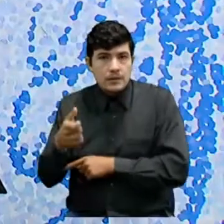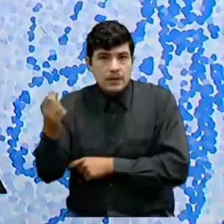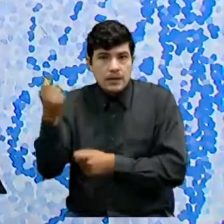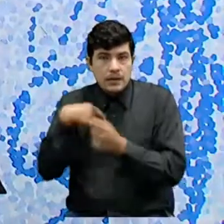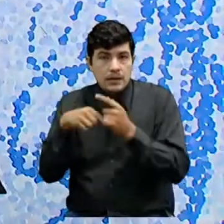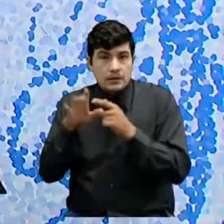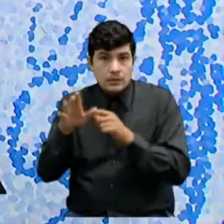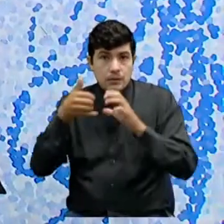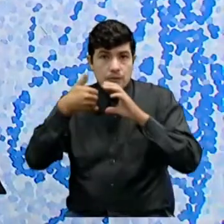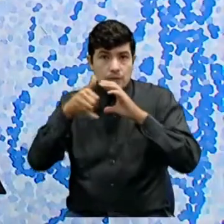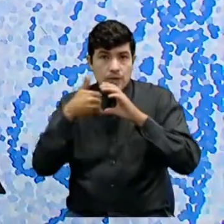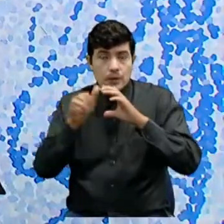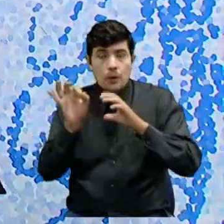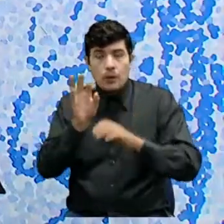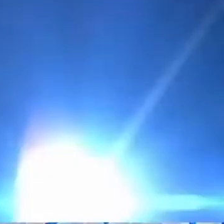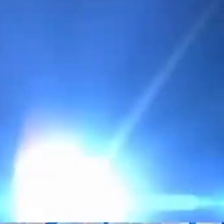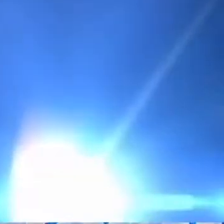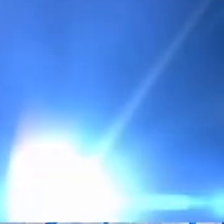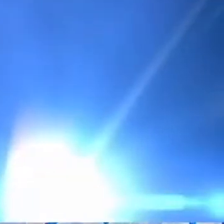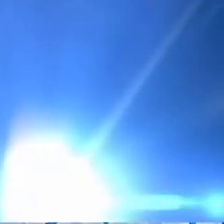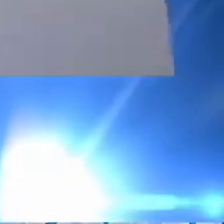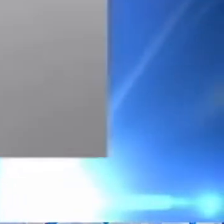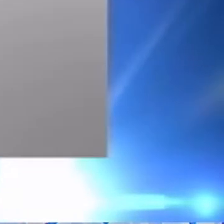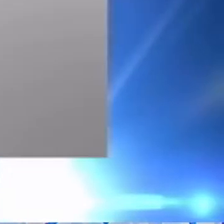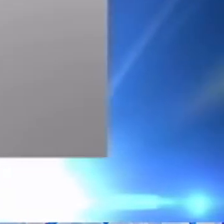televidentes a través de nuestras líneas